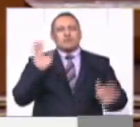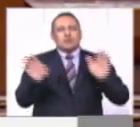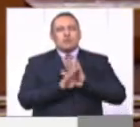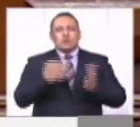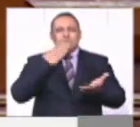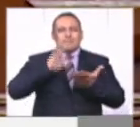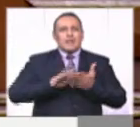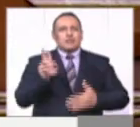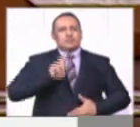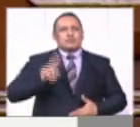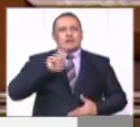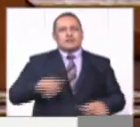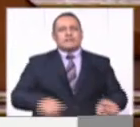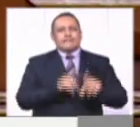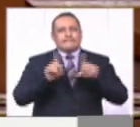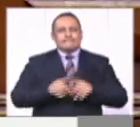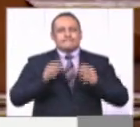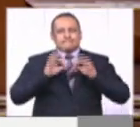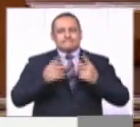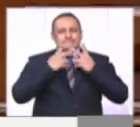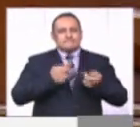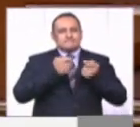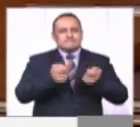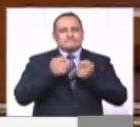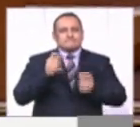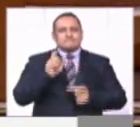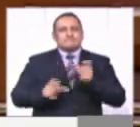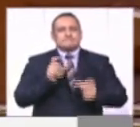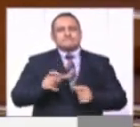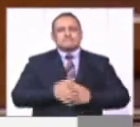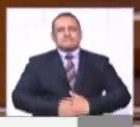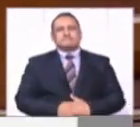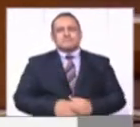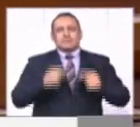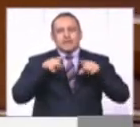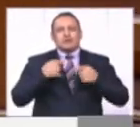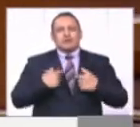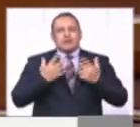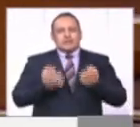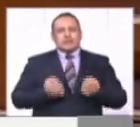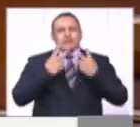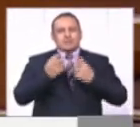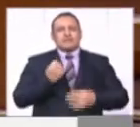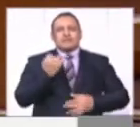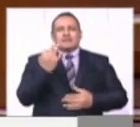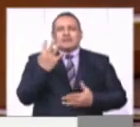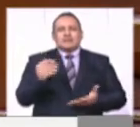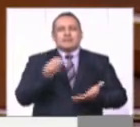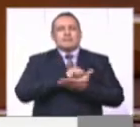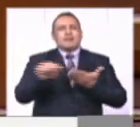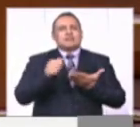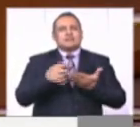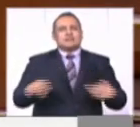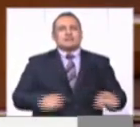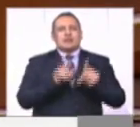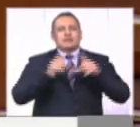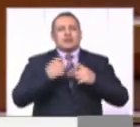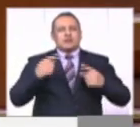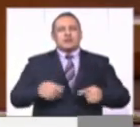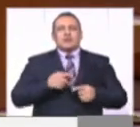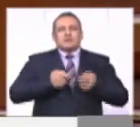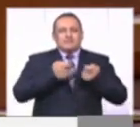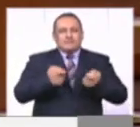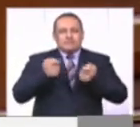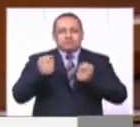mal usarla para justamente ausar a la población eso es lo que han estado haciendo durante meses levantando a